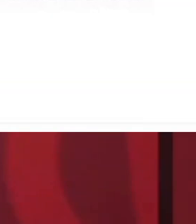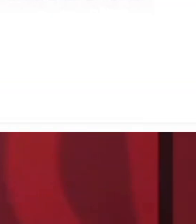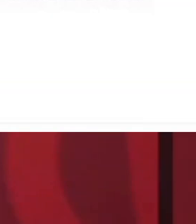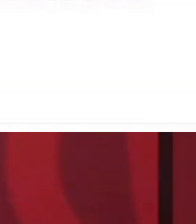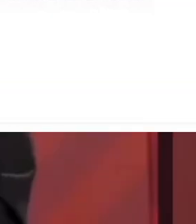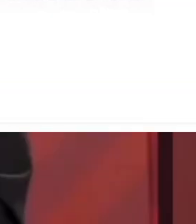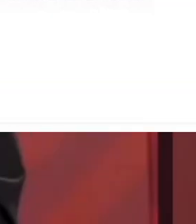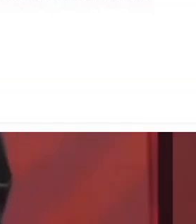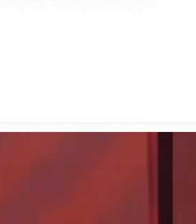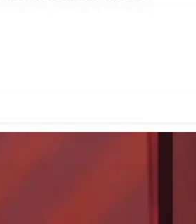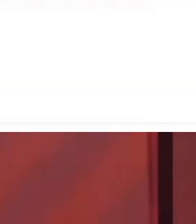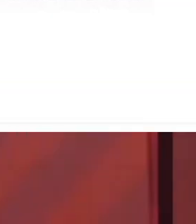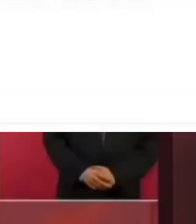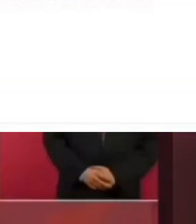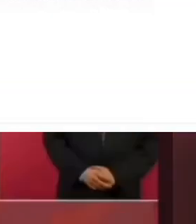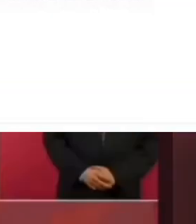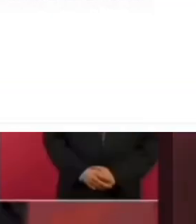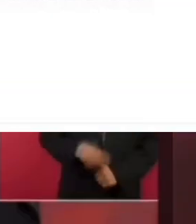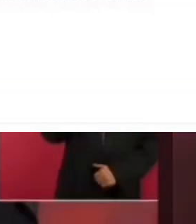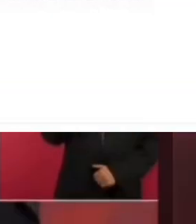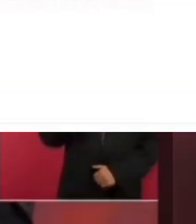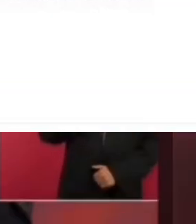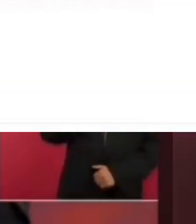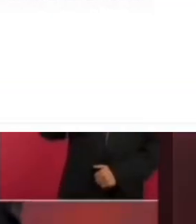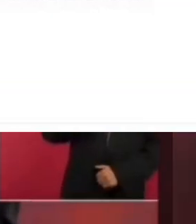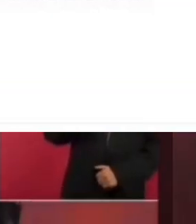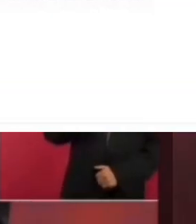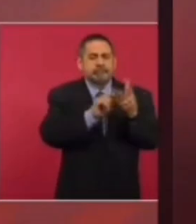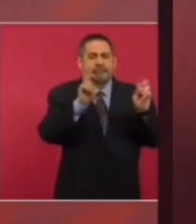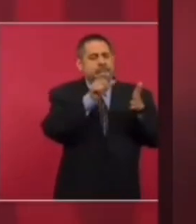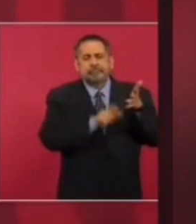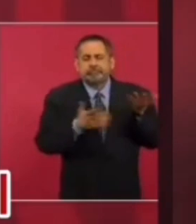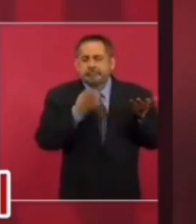ti y volteas de todos modos. El imbécil si eras tú.